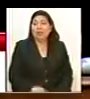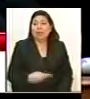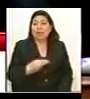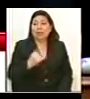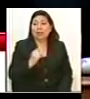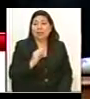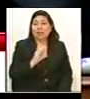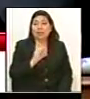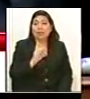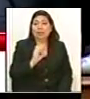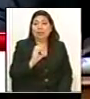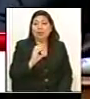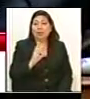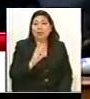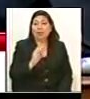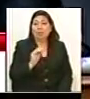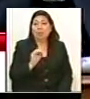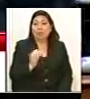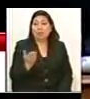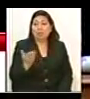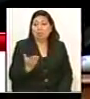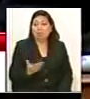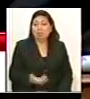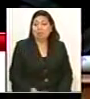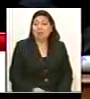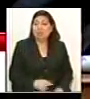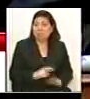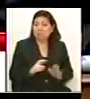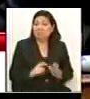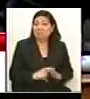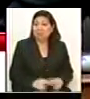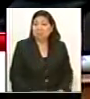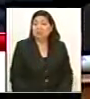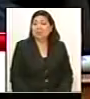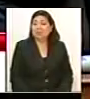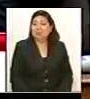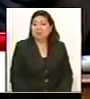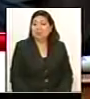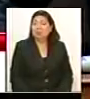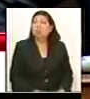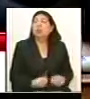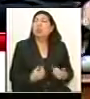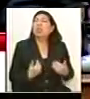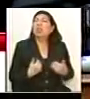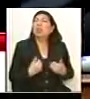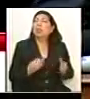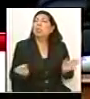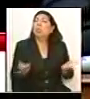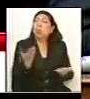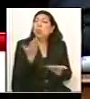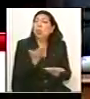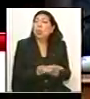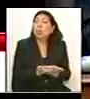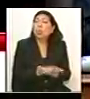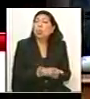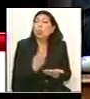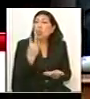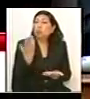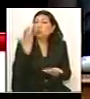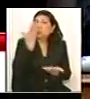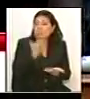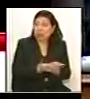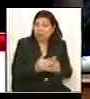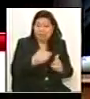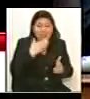hidrocarburos? Recién me alcanzan que ha llegado el proyecto. ¿Por qué los tenemos que juntar? Que se voten